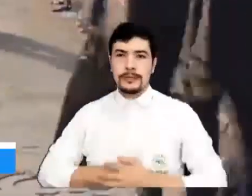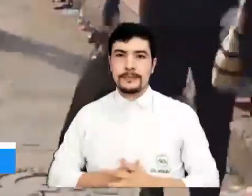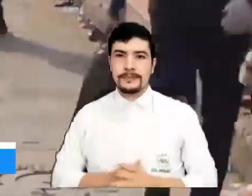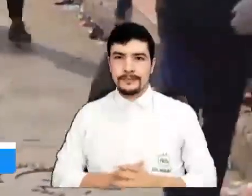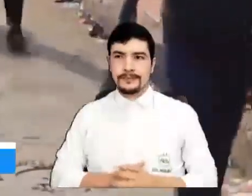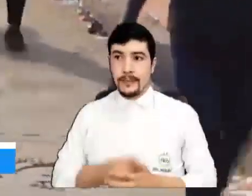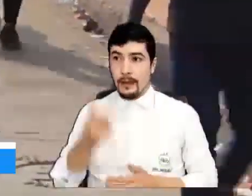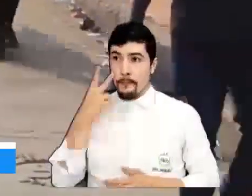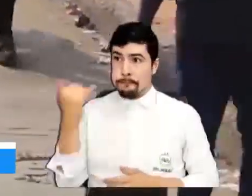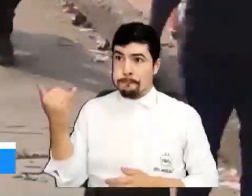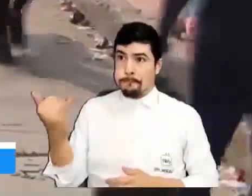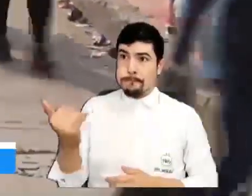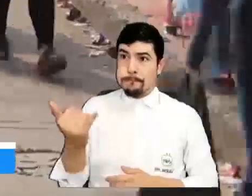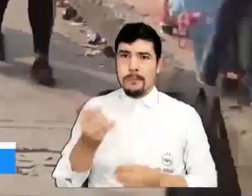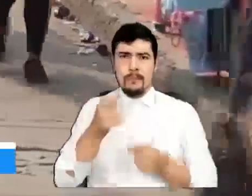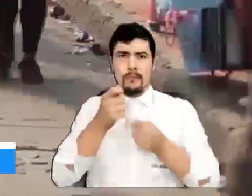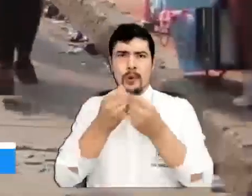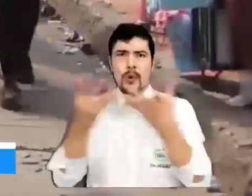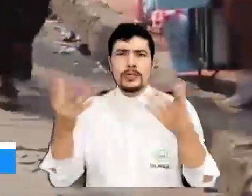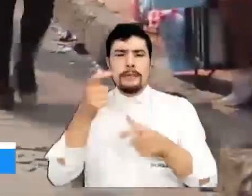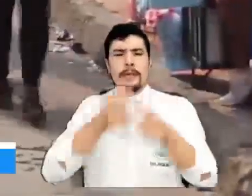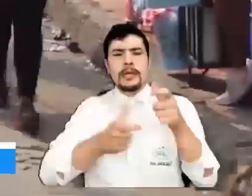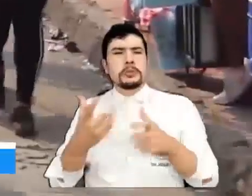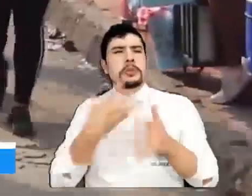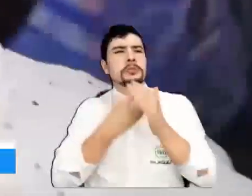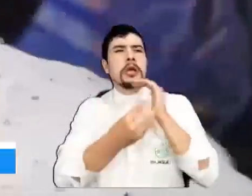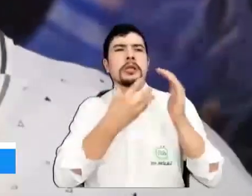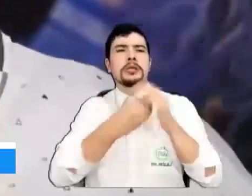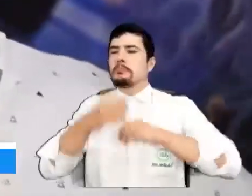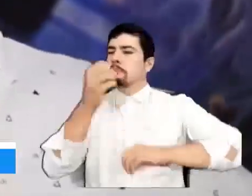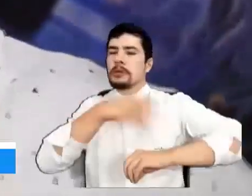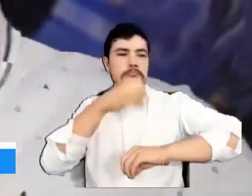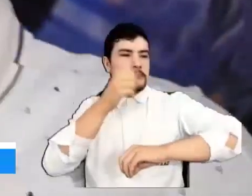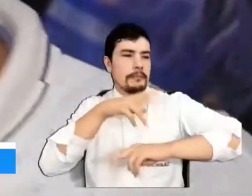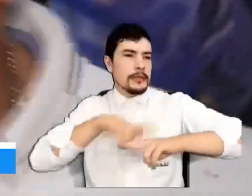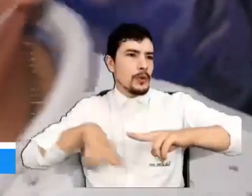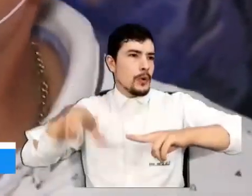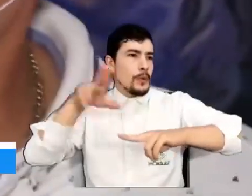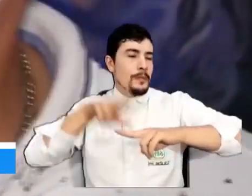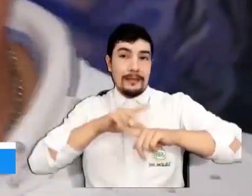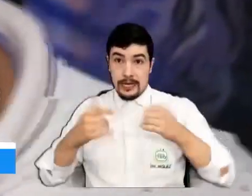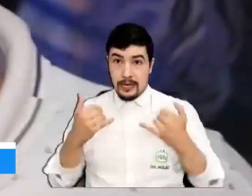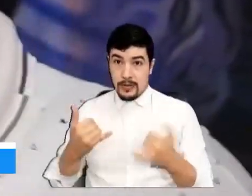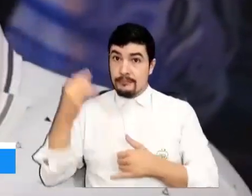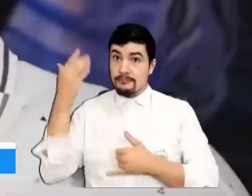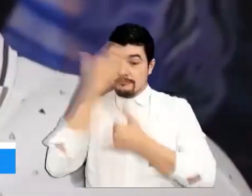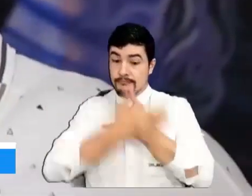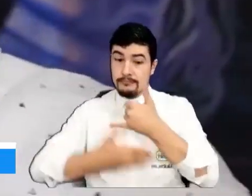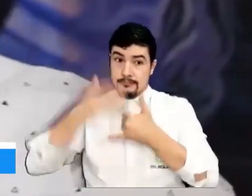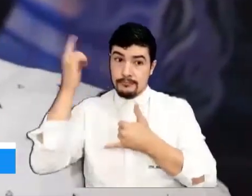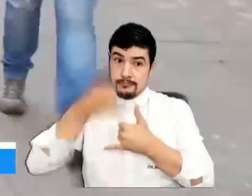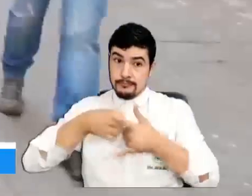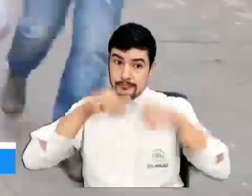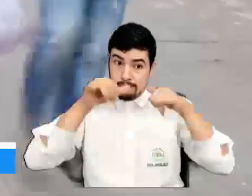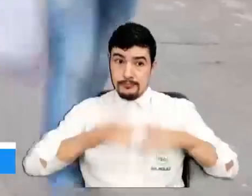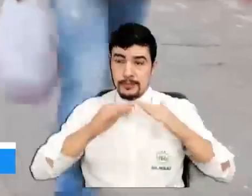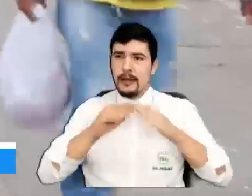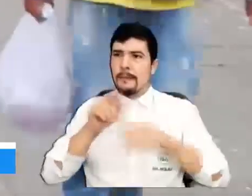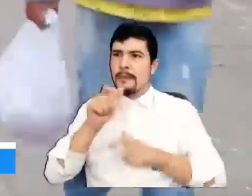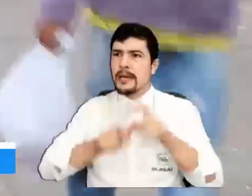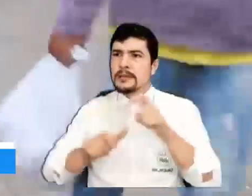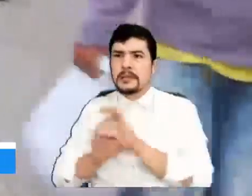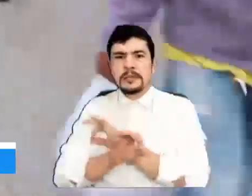ningún tipo de conciencia sobre la propagación del COVID-19, situación que preocupa a las autoridades, pues para estos casos el